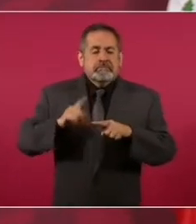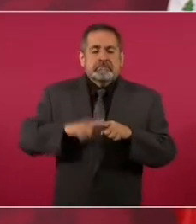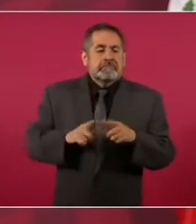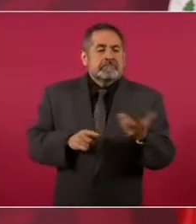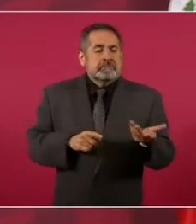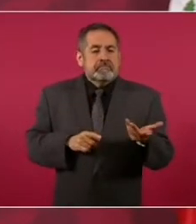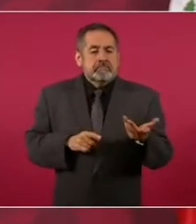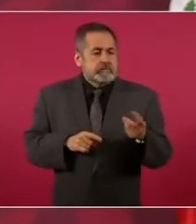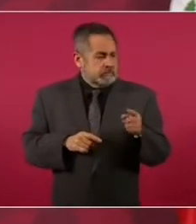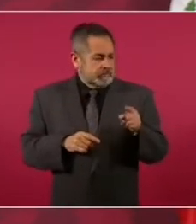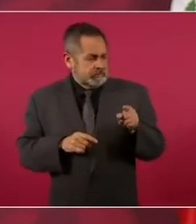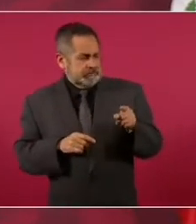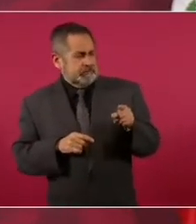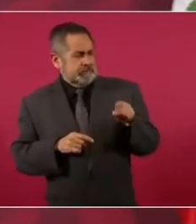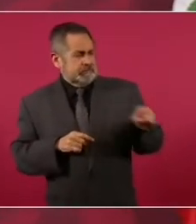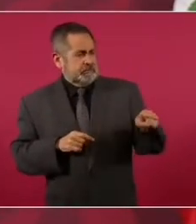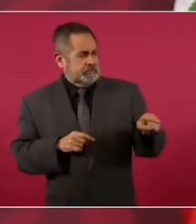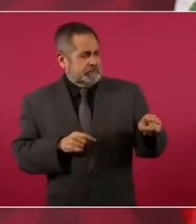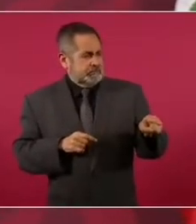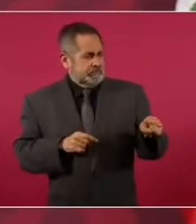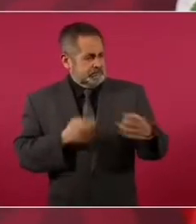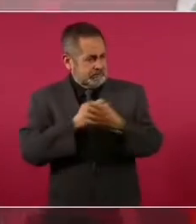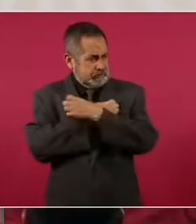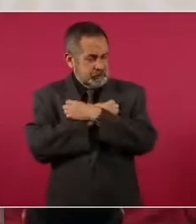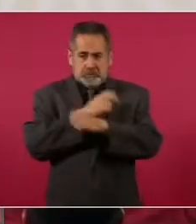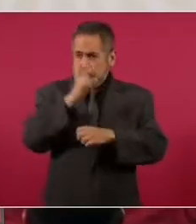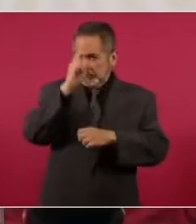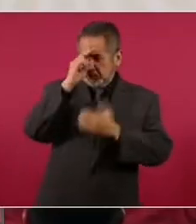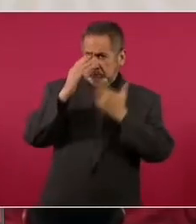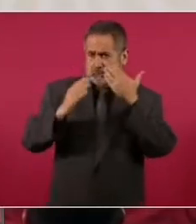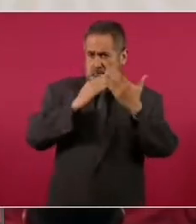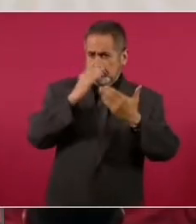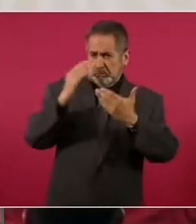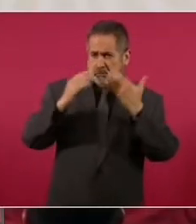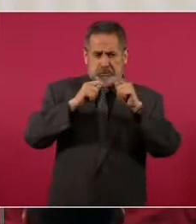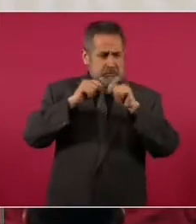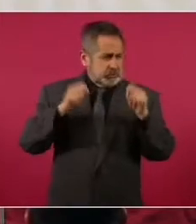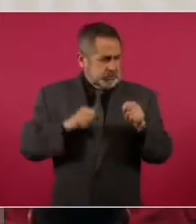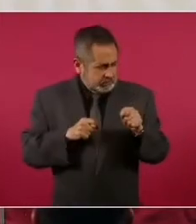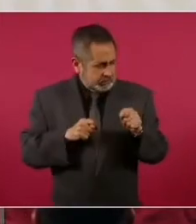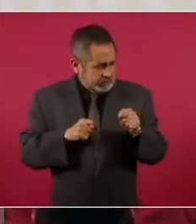supuestamente están más educados.